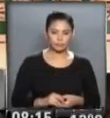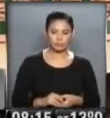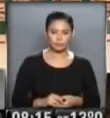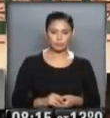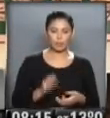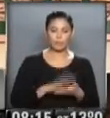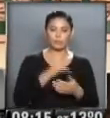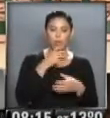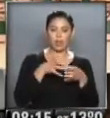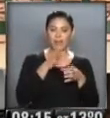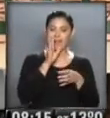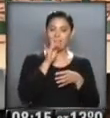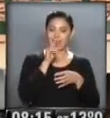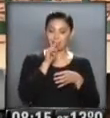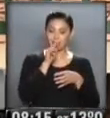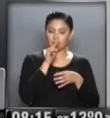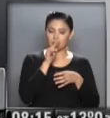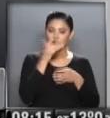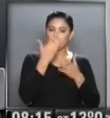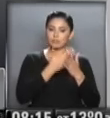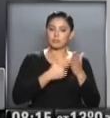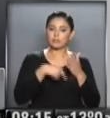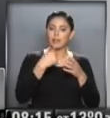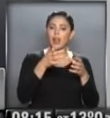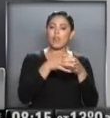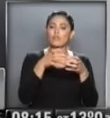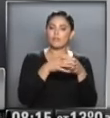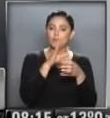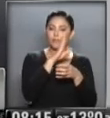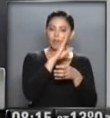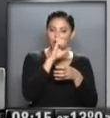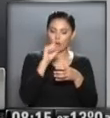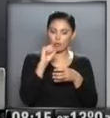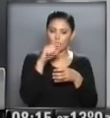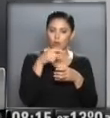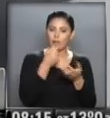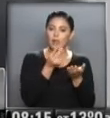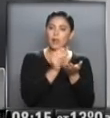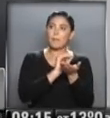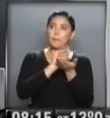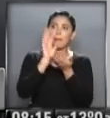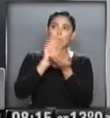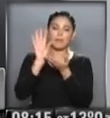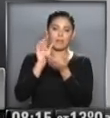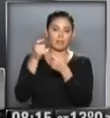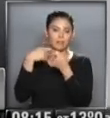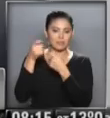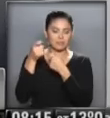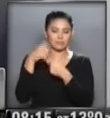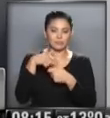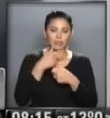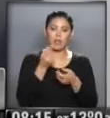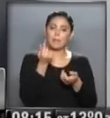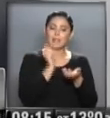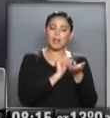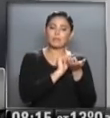cuando clarin emitió acciones que jip Morgan se encargó de de colocar en el mercado es decir una ampliación de